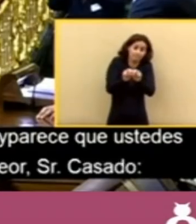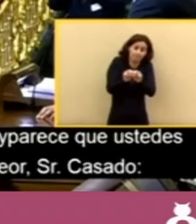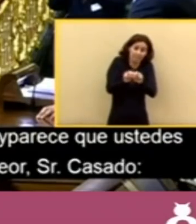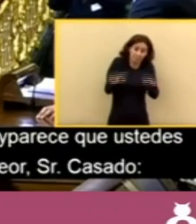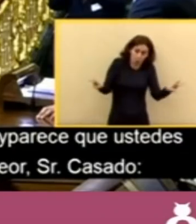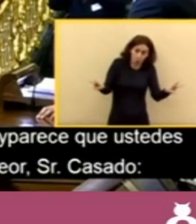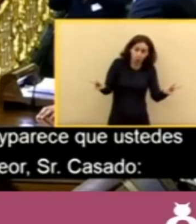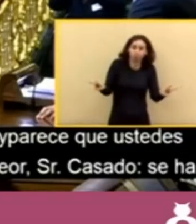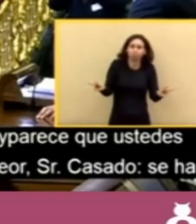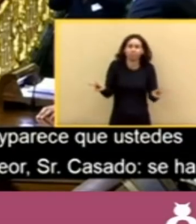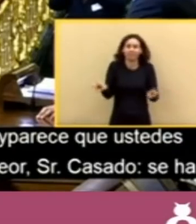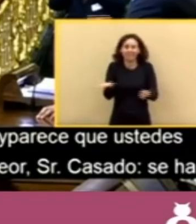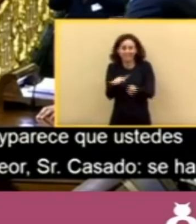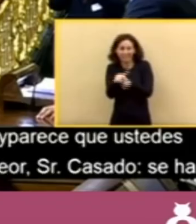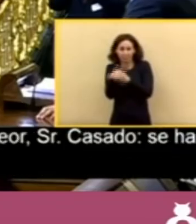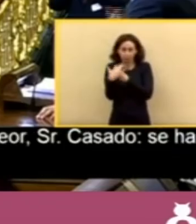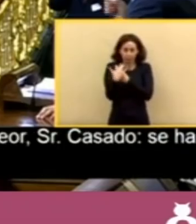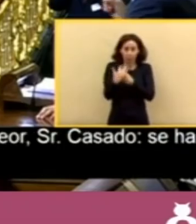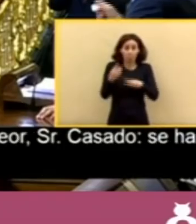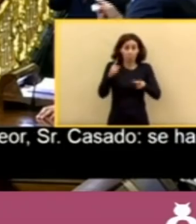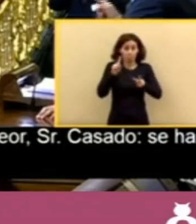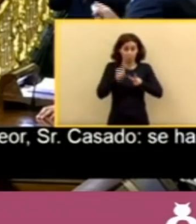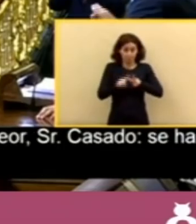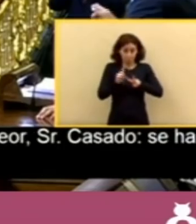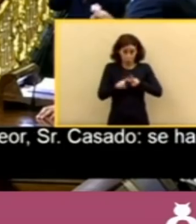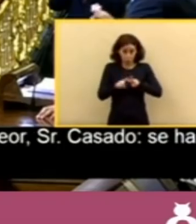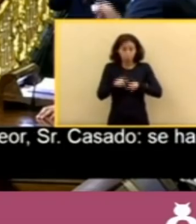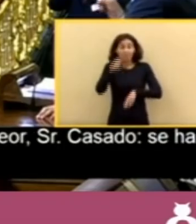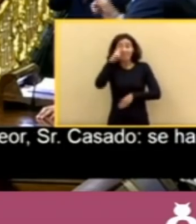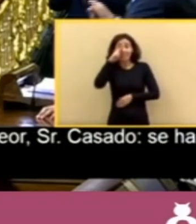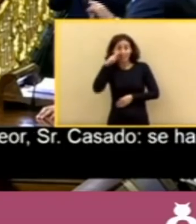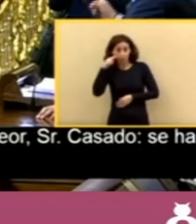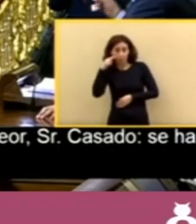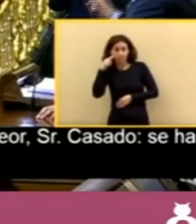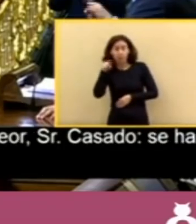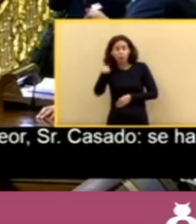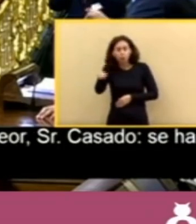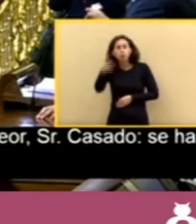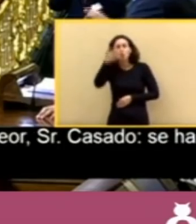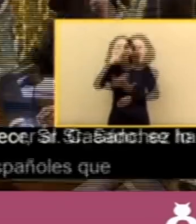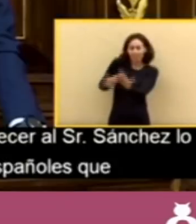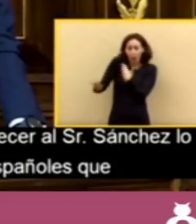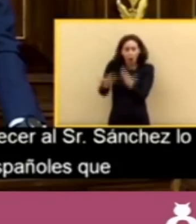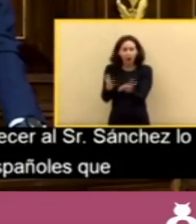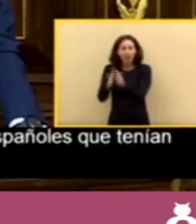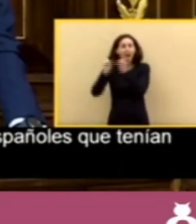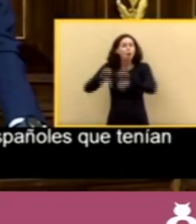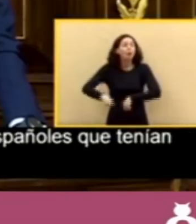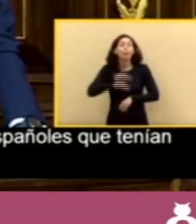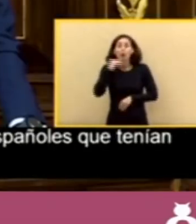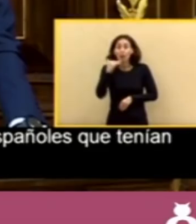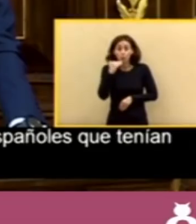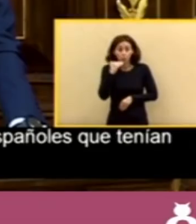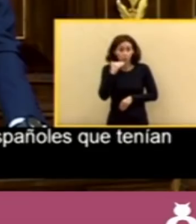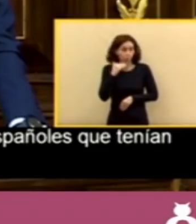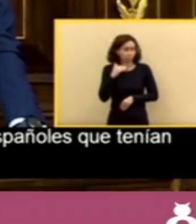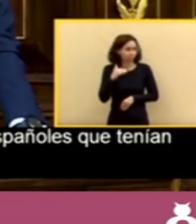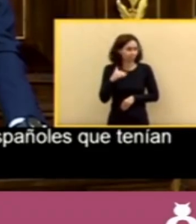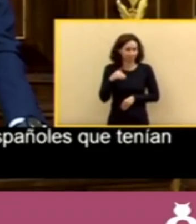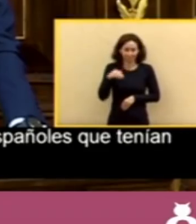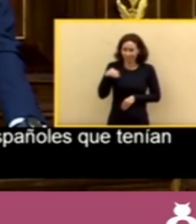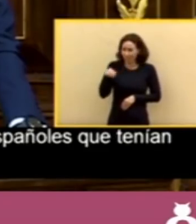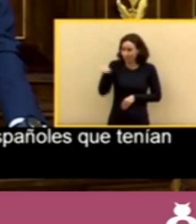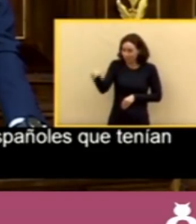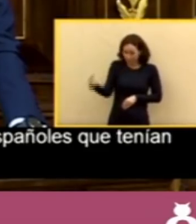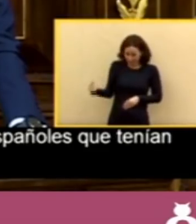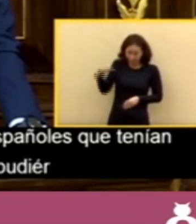hasta el final. Y es verdad, y eso hay que reconocerlo, que cuando cambia la estrategia, el posicionamiento final también puede cambiar. Y ahí estoy de acuerdo